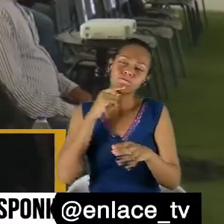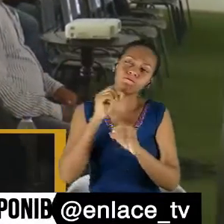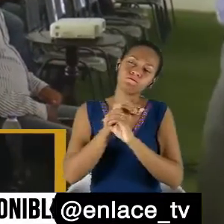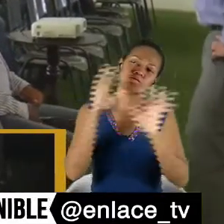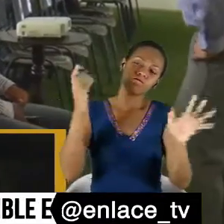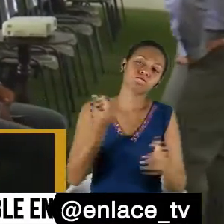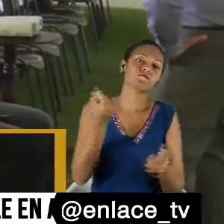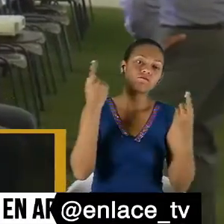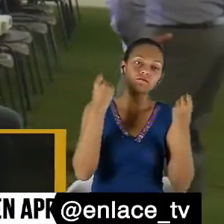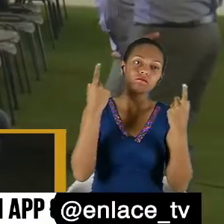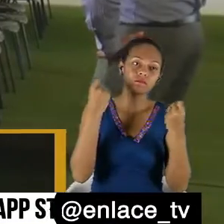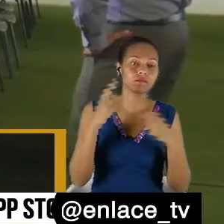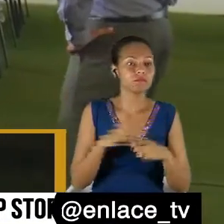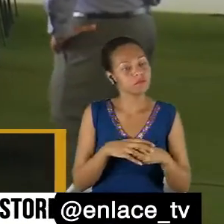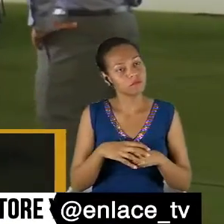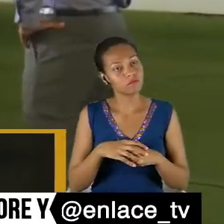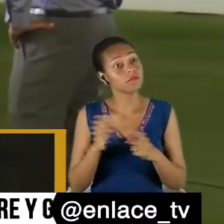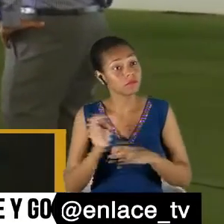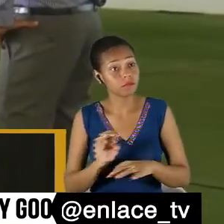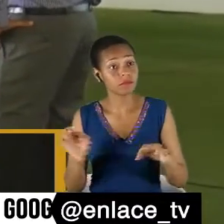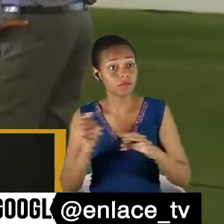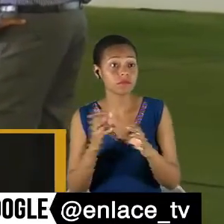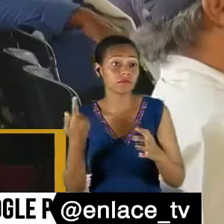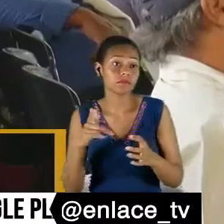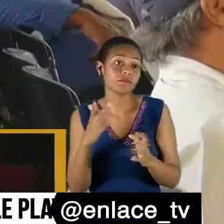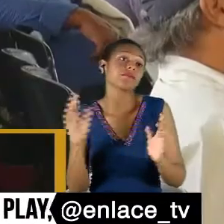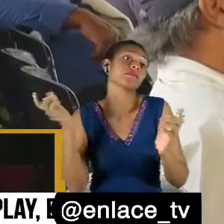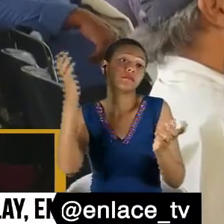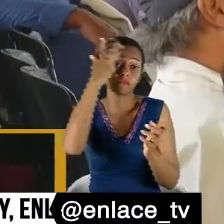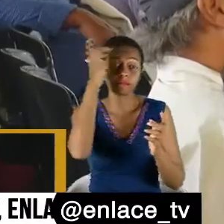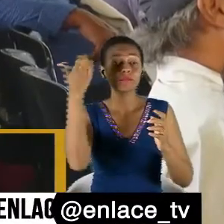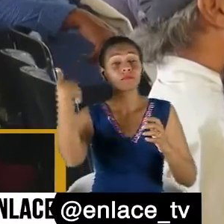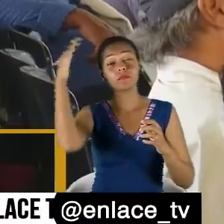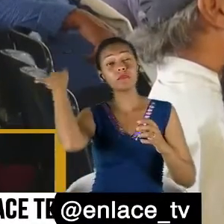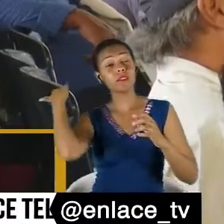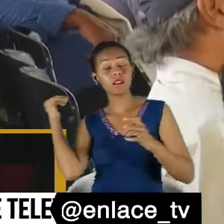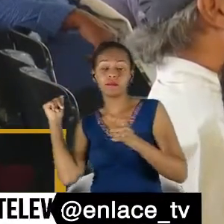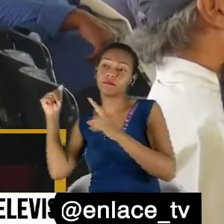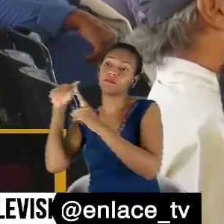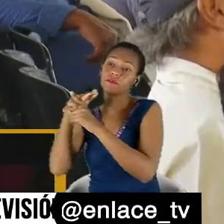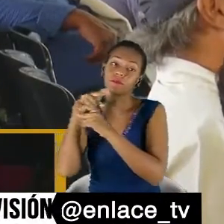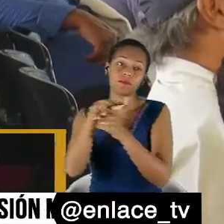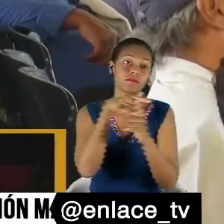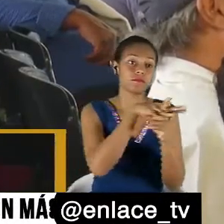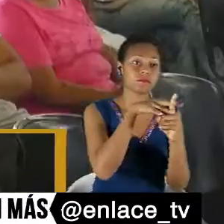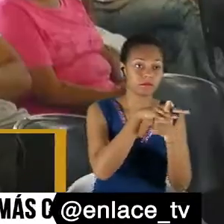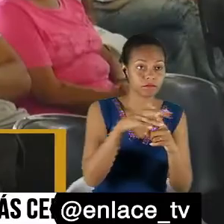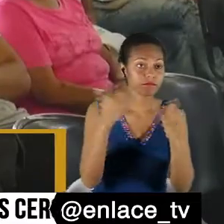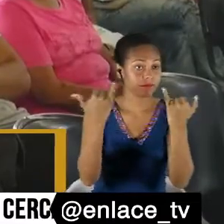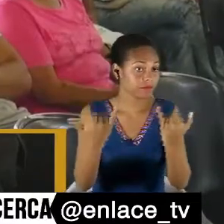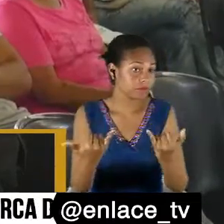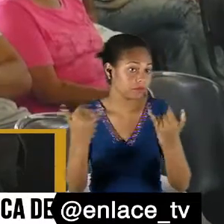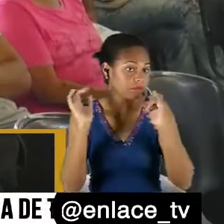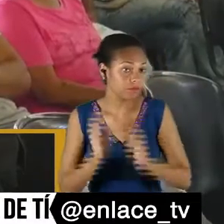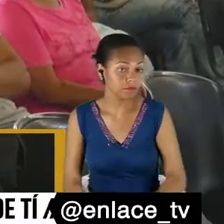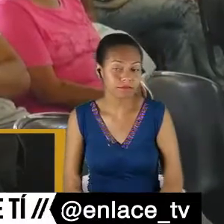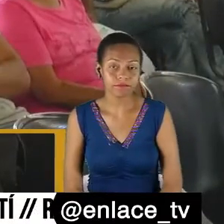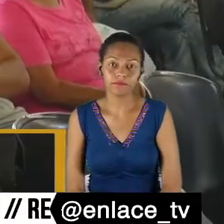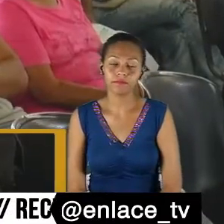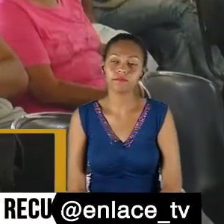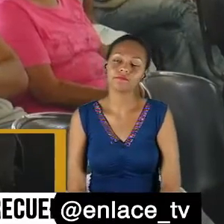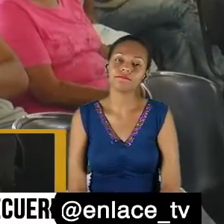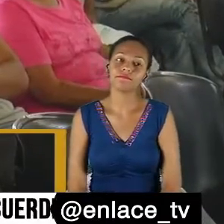realidades y las consecuencias de actuaciones en el pasado. Sí, la intención es poder identificar las